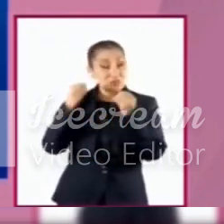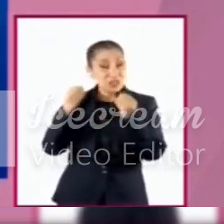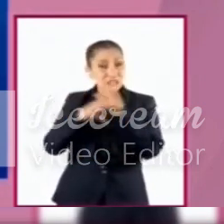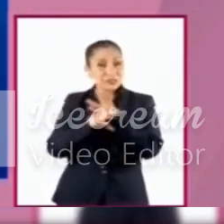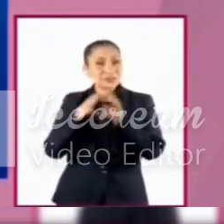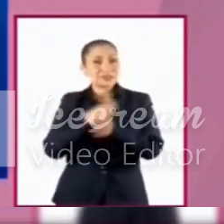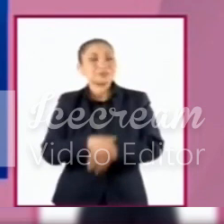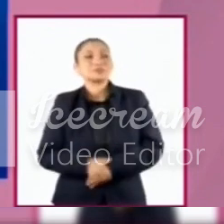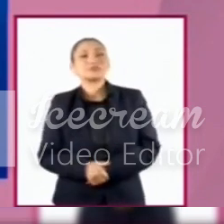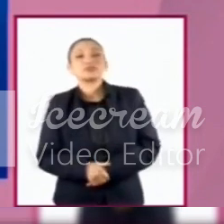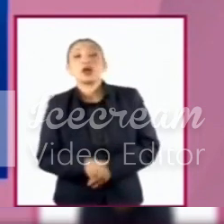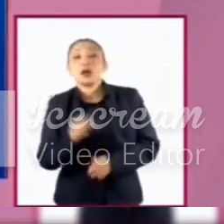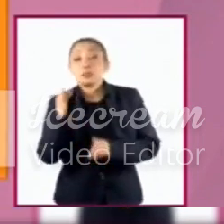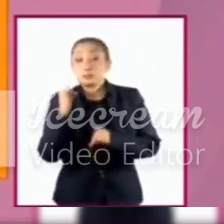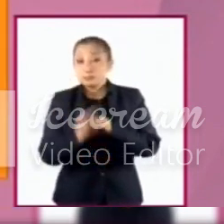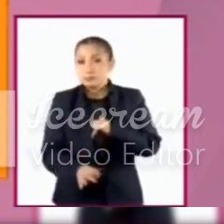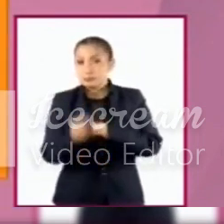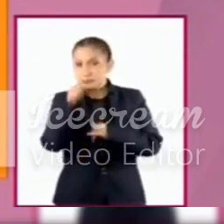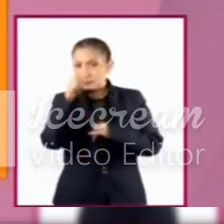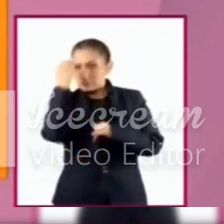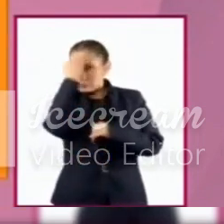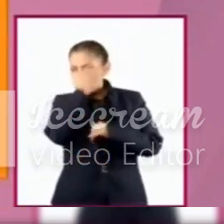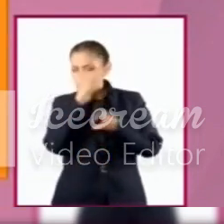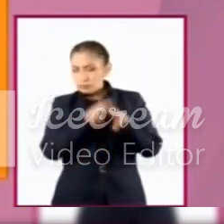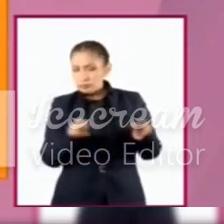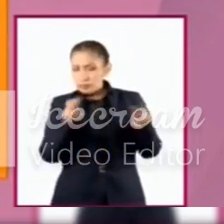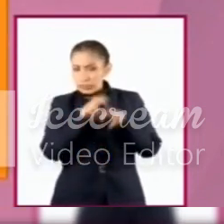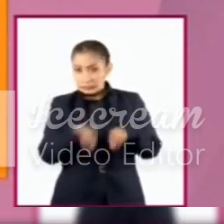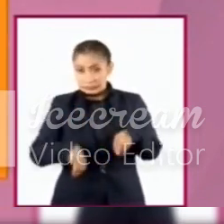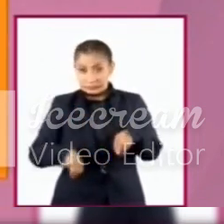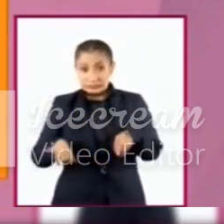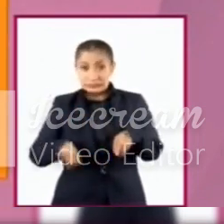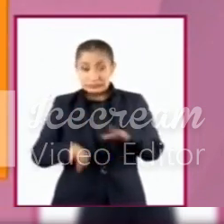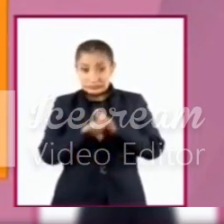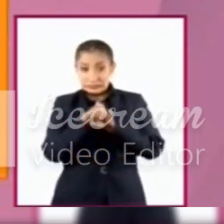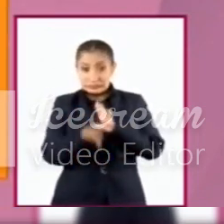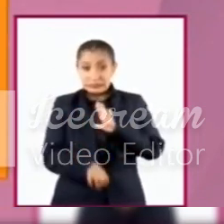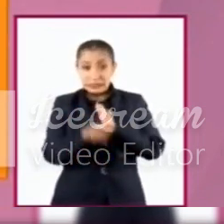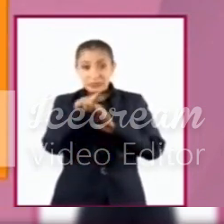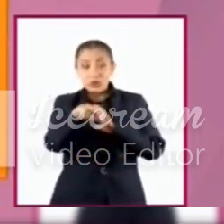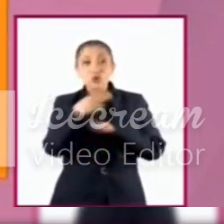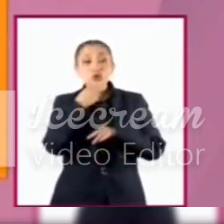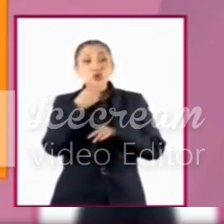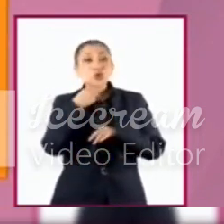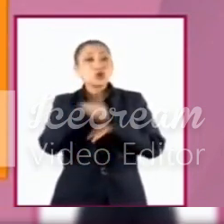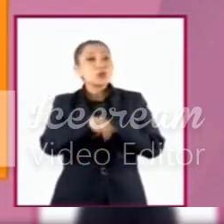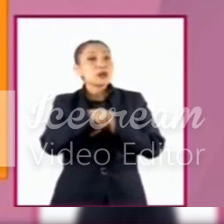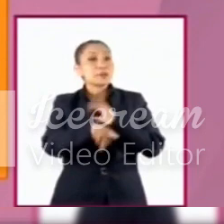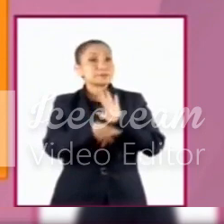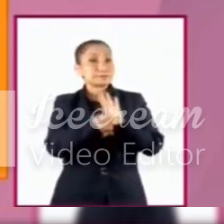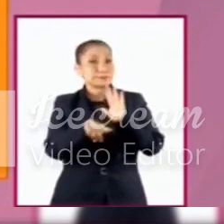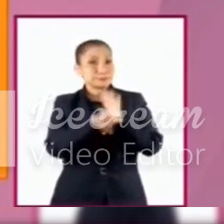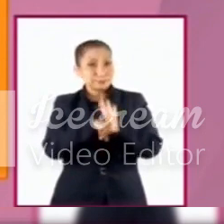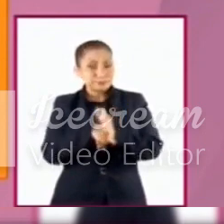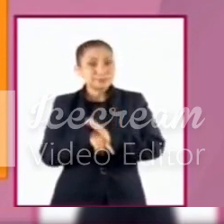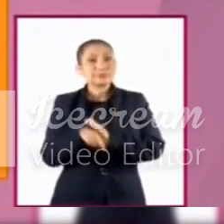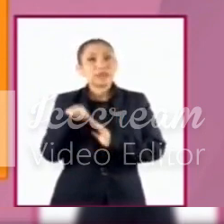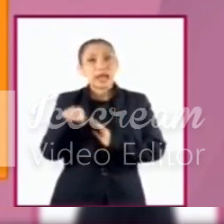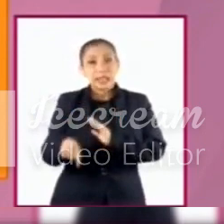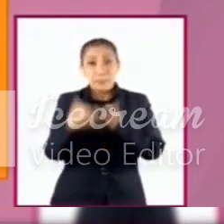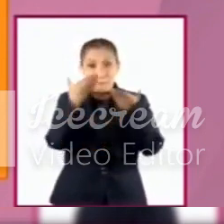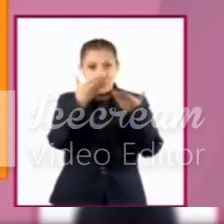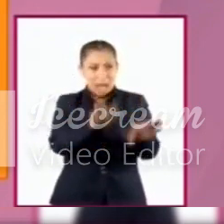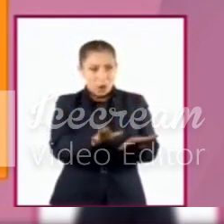más. Finalmente, analicemos un ejemplo muy interesante de la aplicación de los números negativos. En nuestra